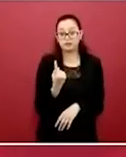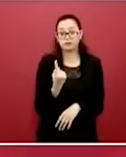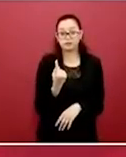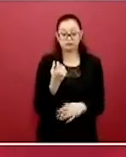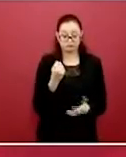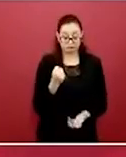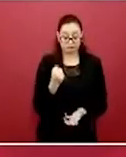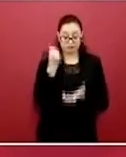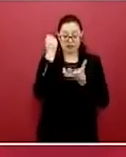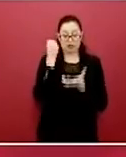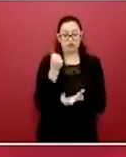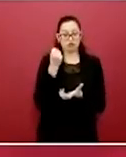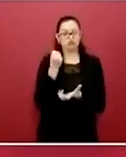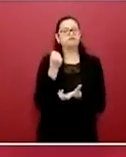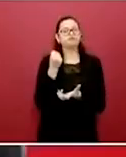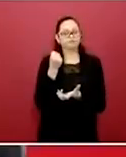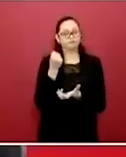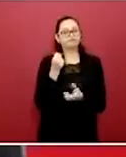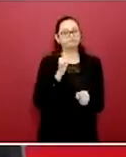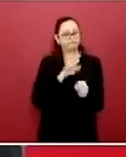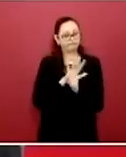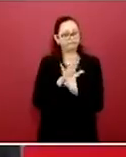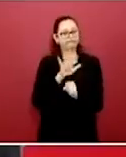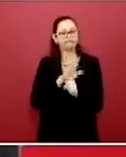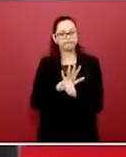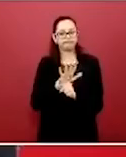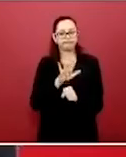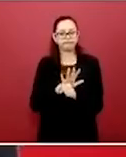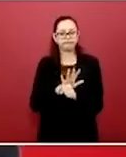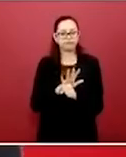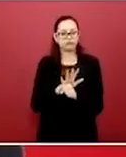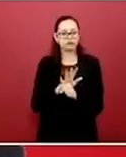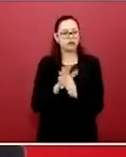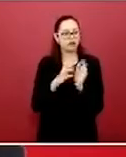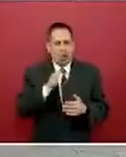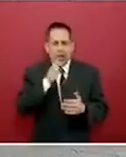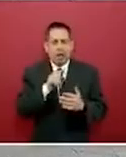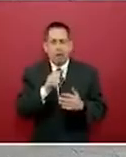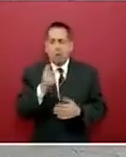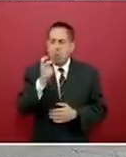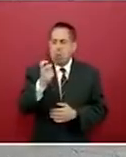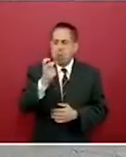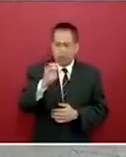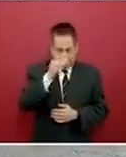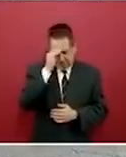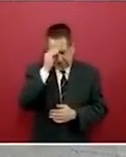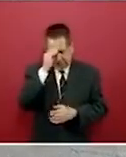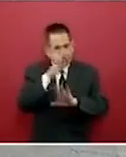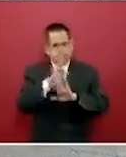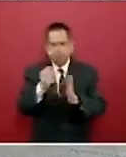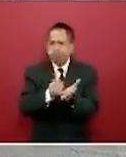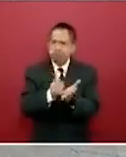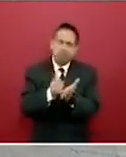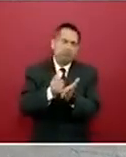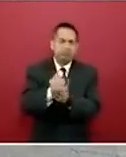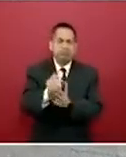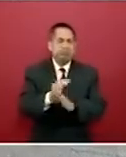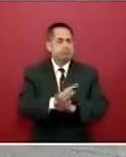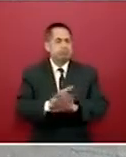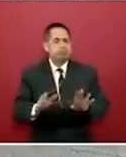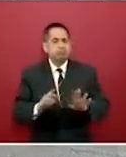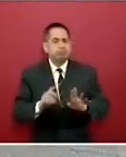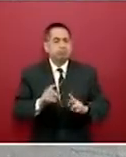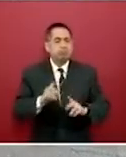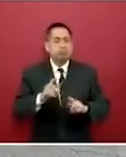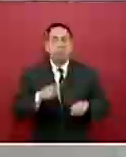el presupuesto en más de 30%. Desde Palacio Nacional, en conferencia de prensa con los